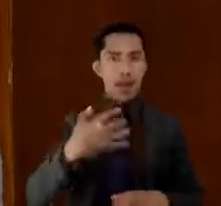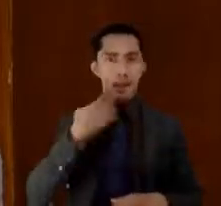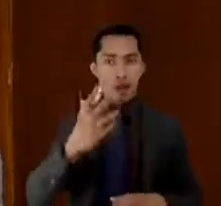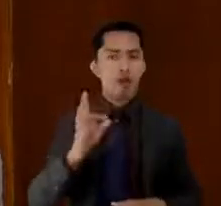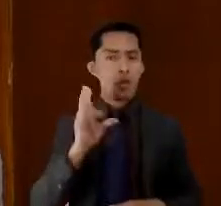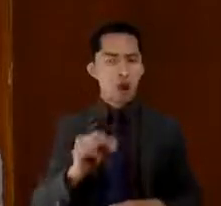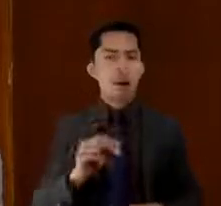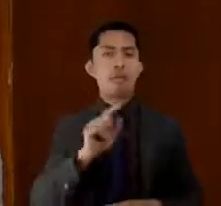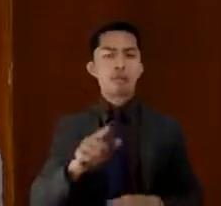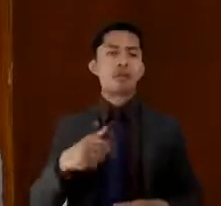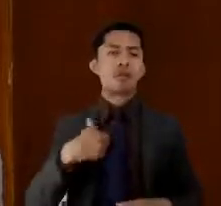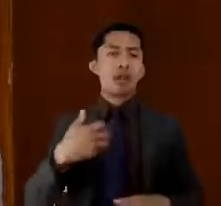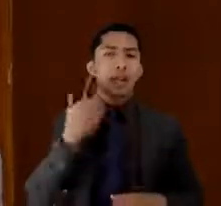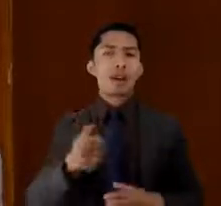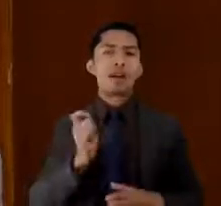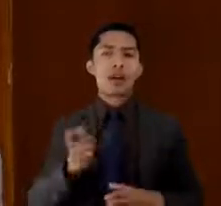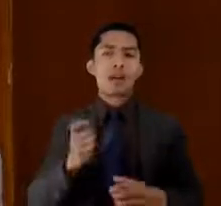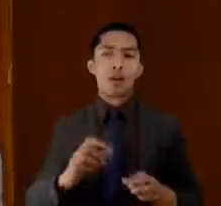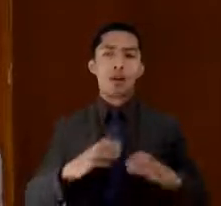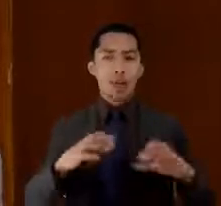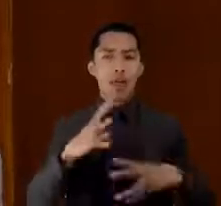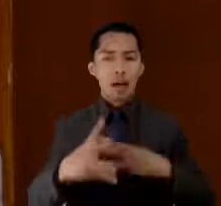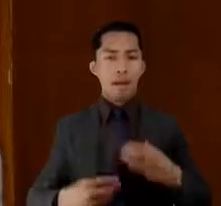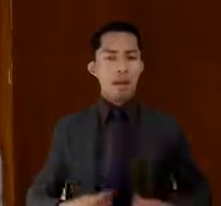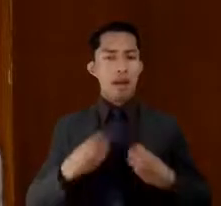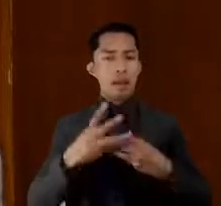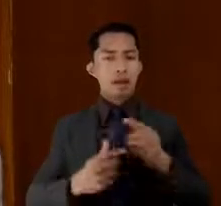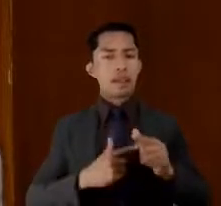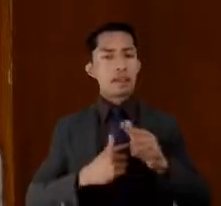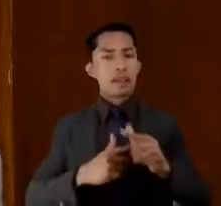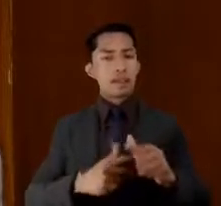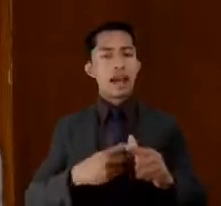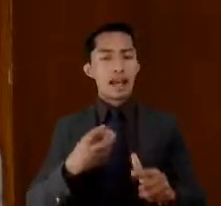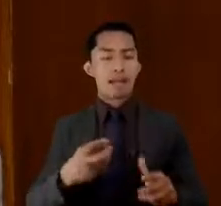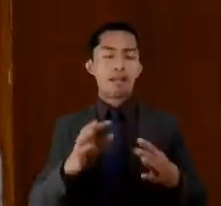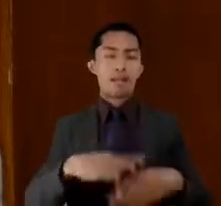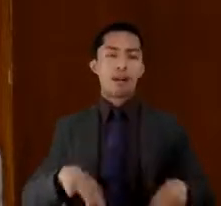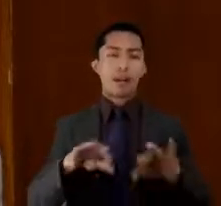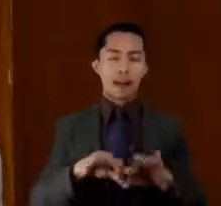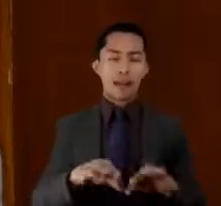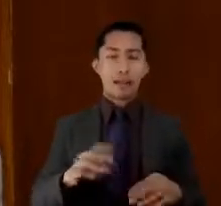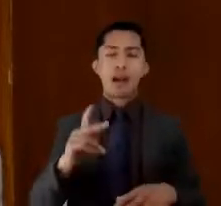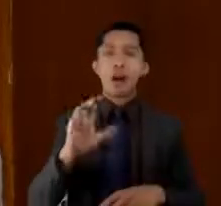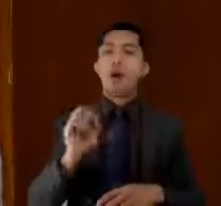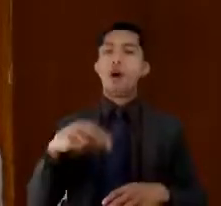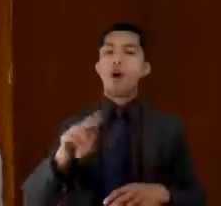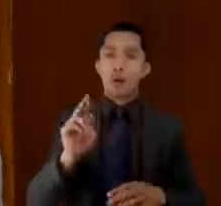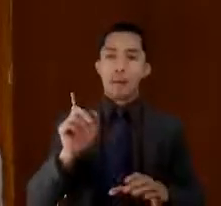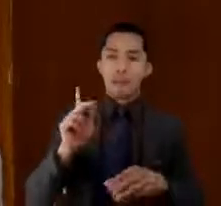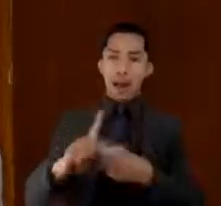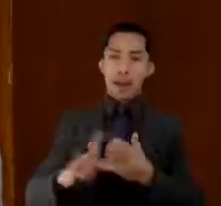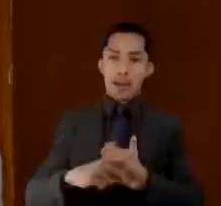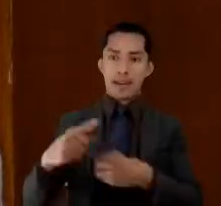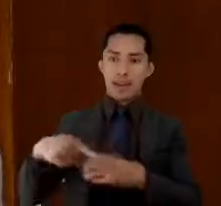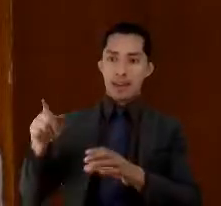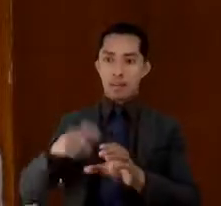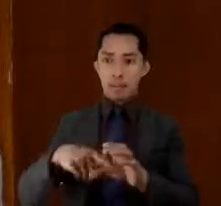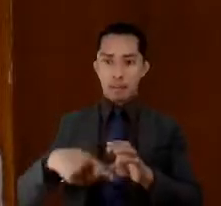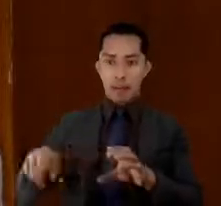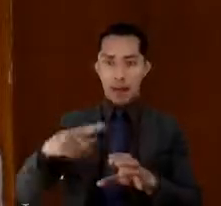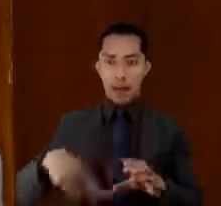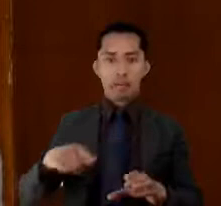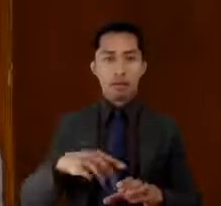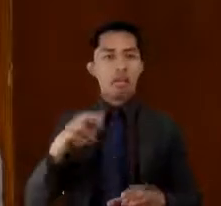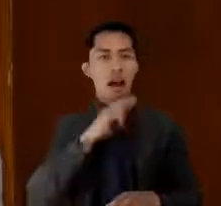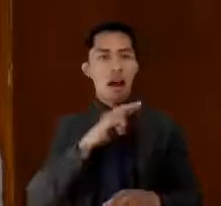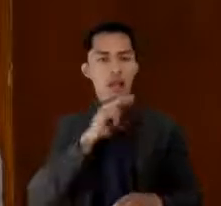nos preocupa sostenernos en la vida. Los Estados integrantes de las Naciones Unidas, ante la clara aceleración de